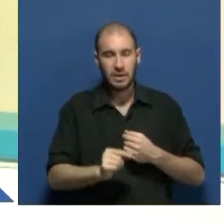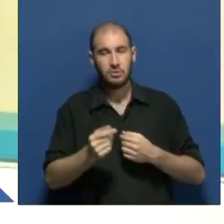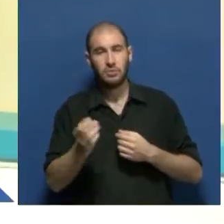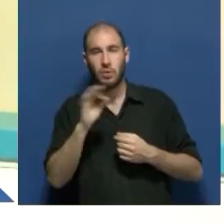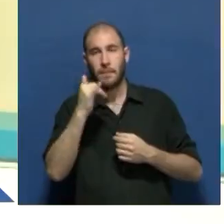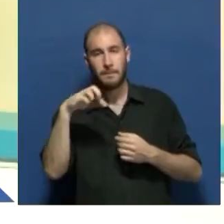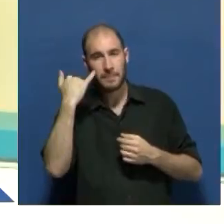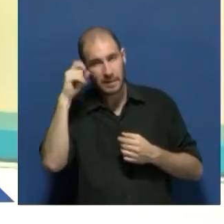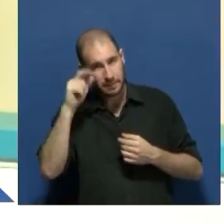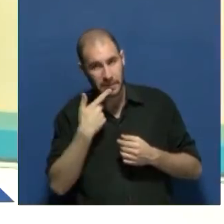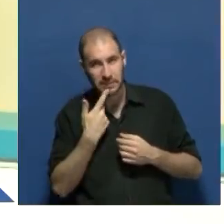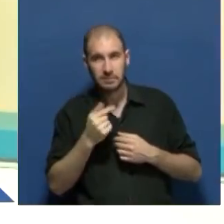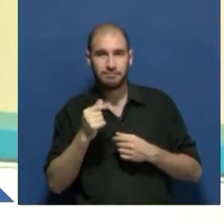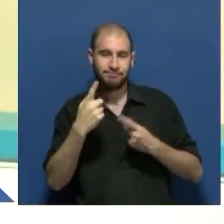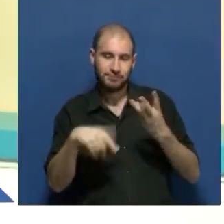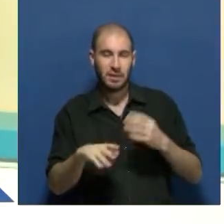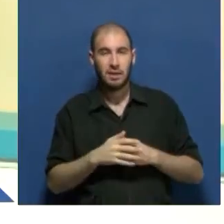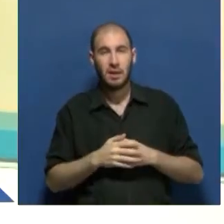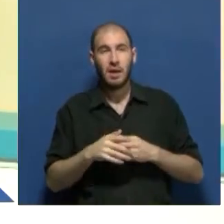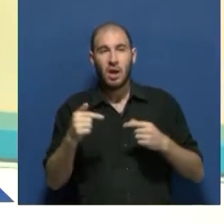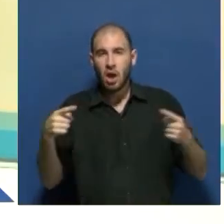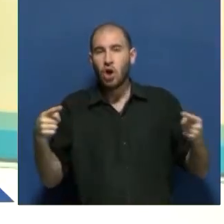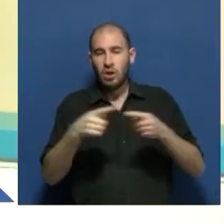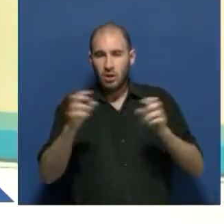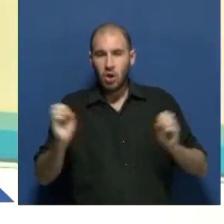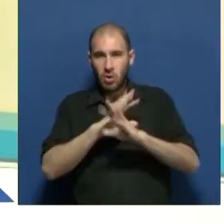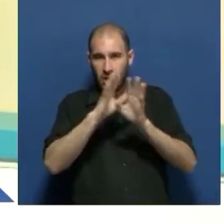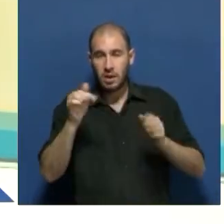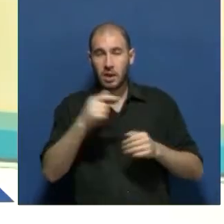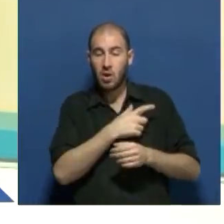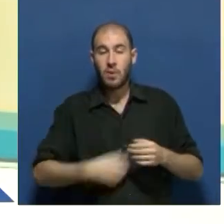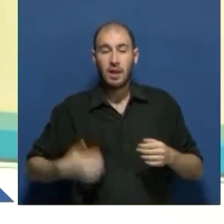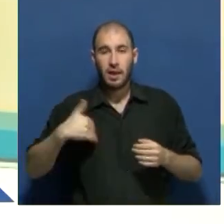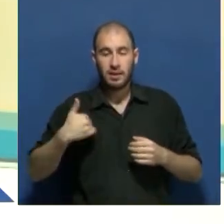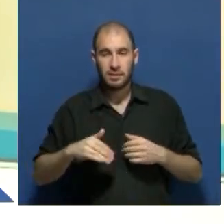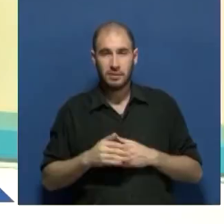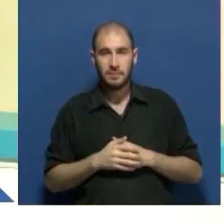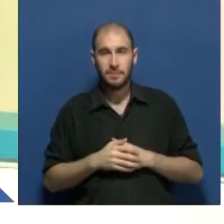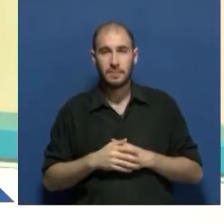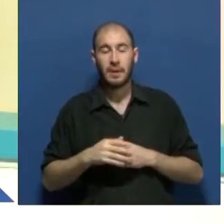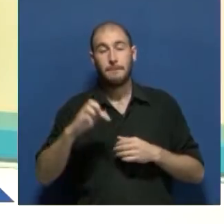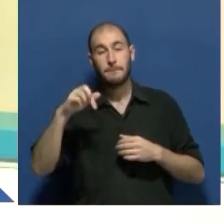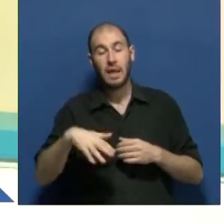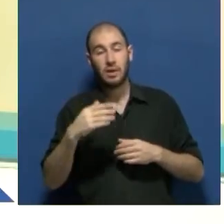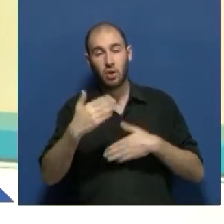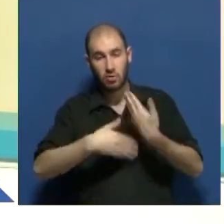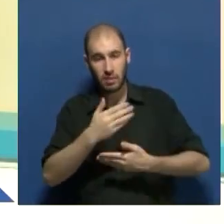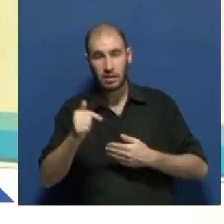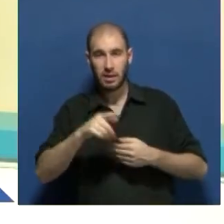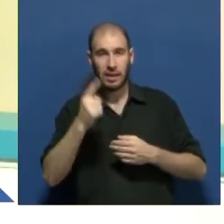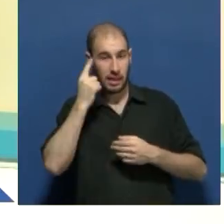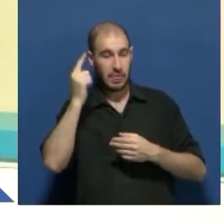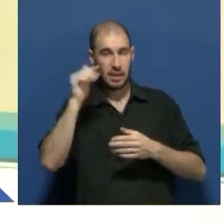las pymes se las... Bueno, lo cierto es que objetivamente quien está gobernando la Argentina, las políticas que está llevando adelante, tiene una